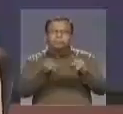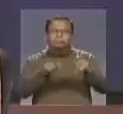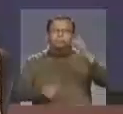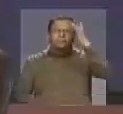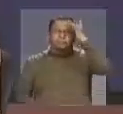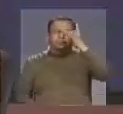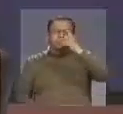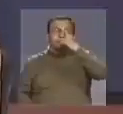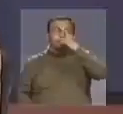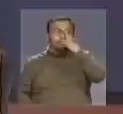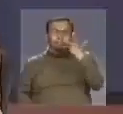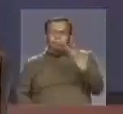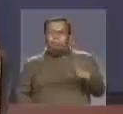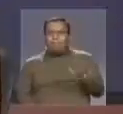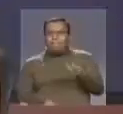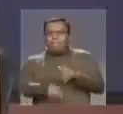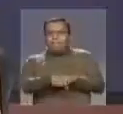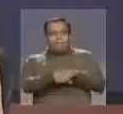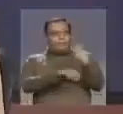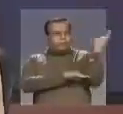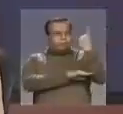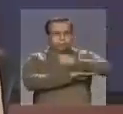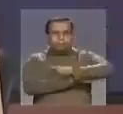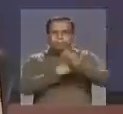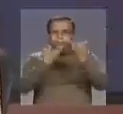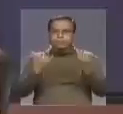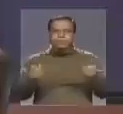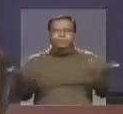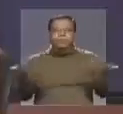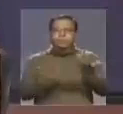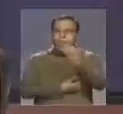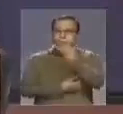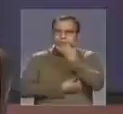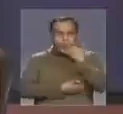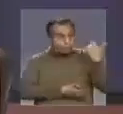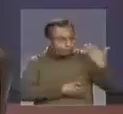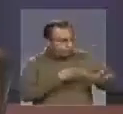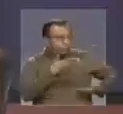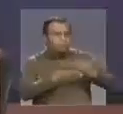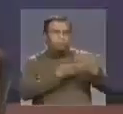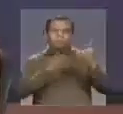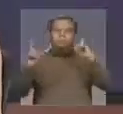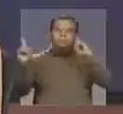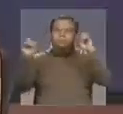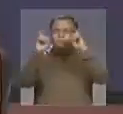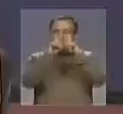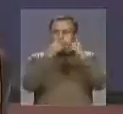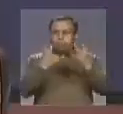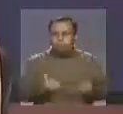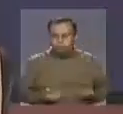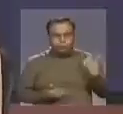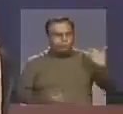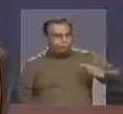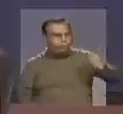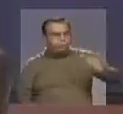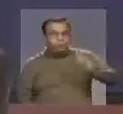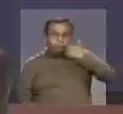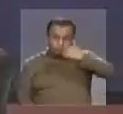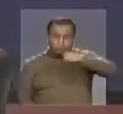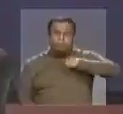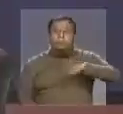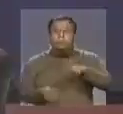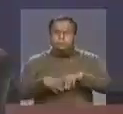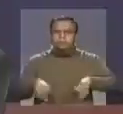porque ya estamos en un momento y un día como hoy en donde debemos de hacer una reflexión más allá de la retórica de derechos humanos,